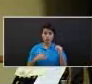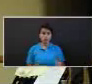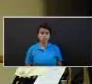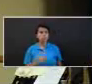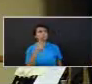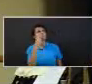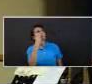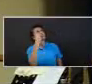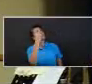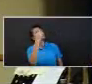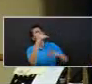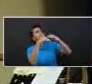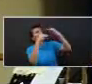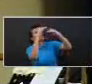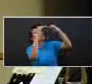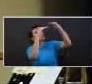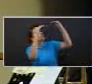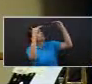Miró al cielo